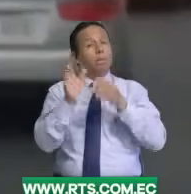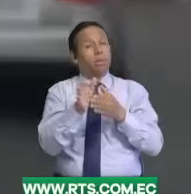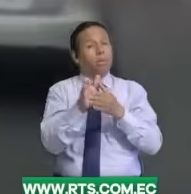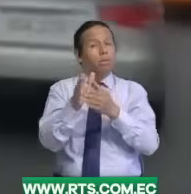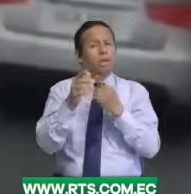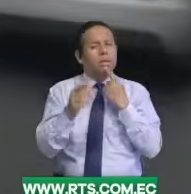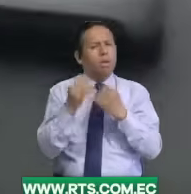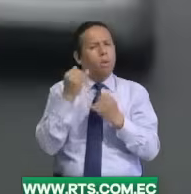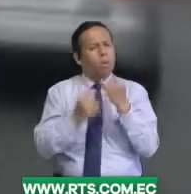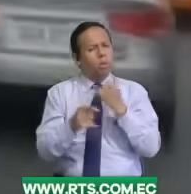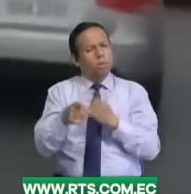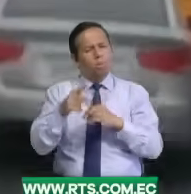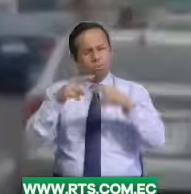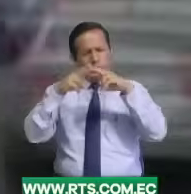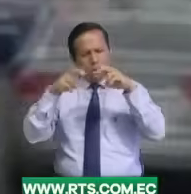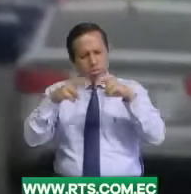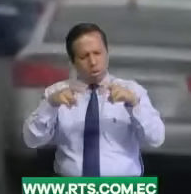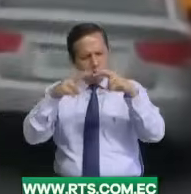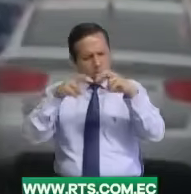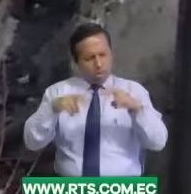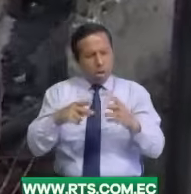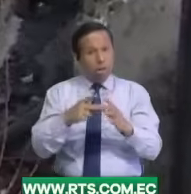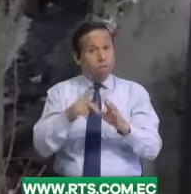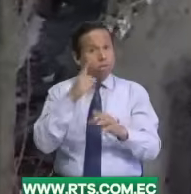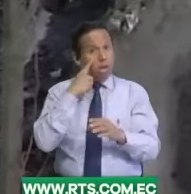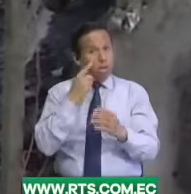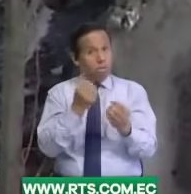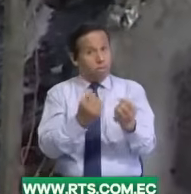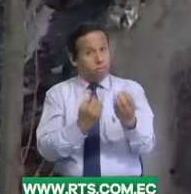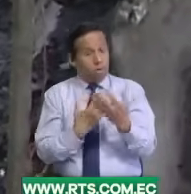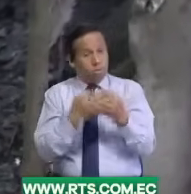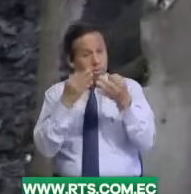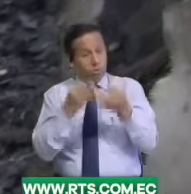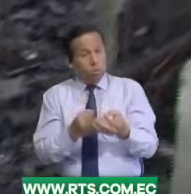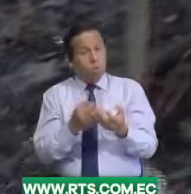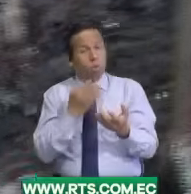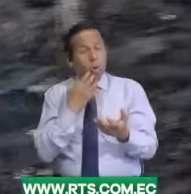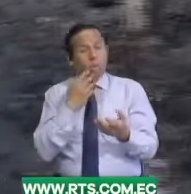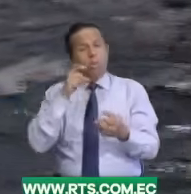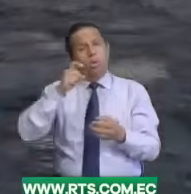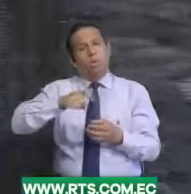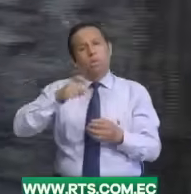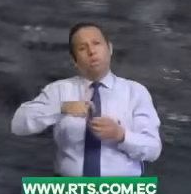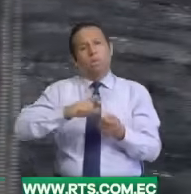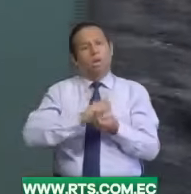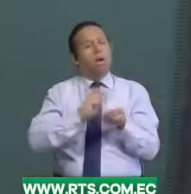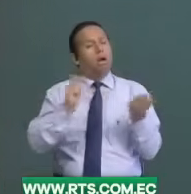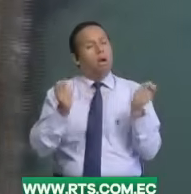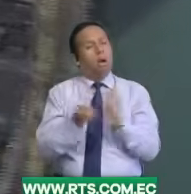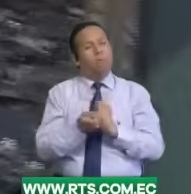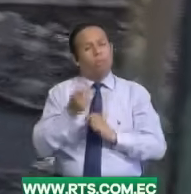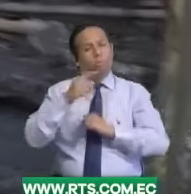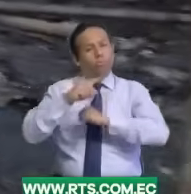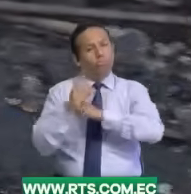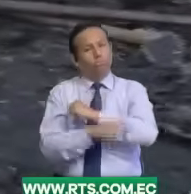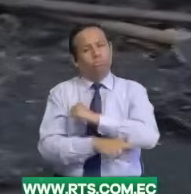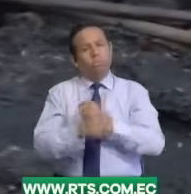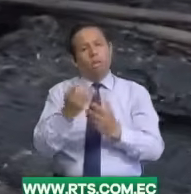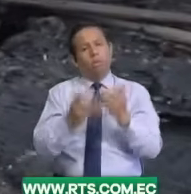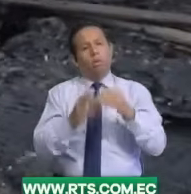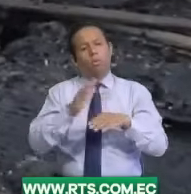incidente y conforme a los resultados del informe técnico, se implementarán las acciones necesarias para sancionar a